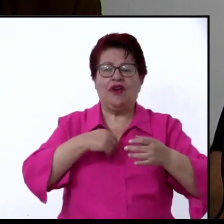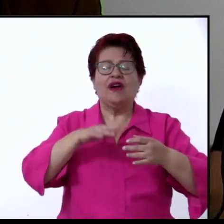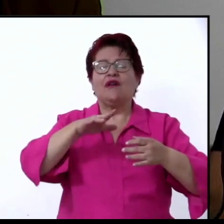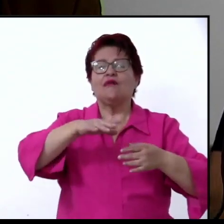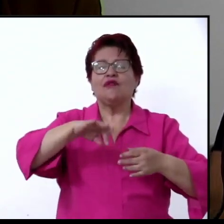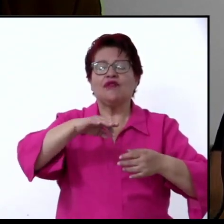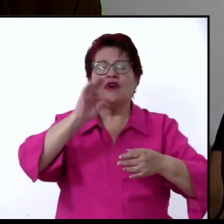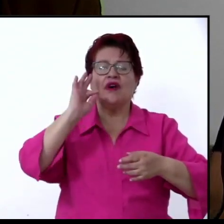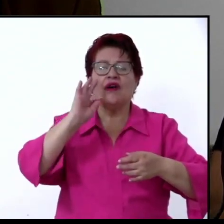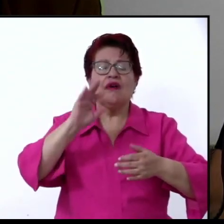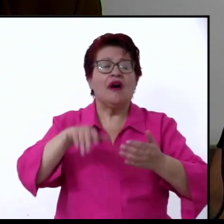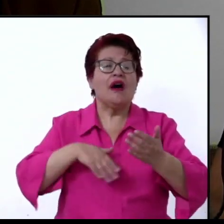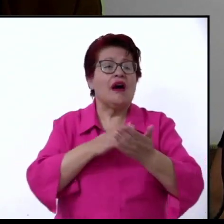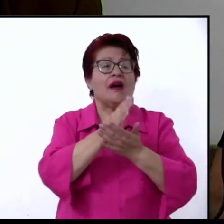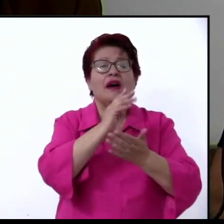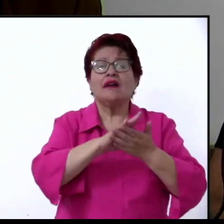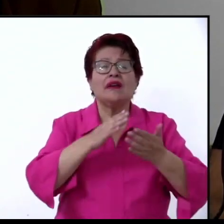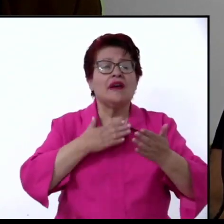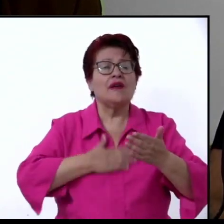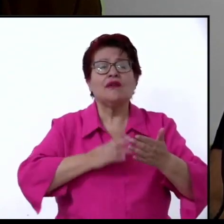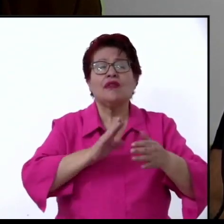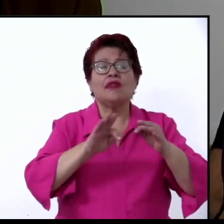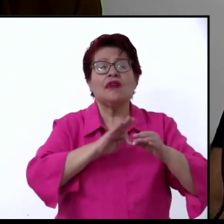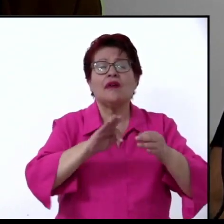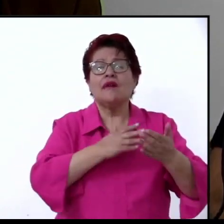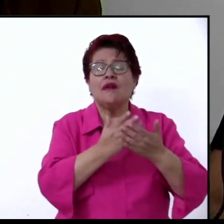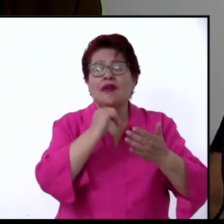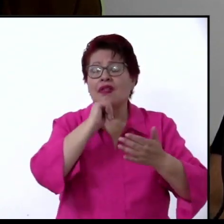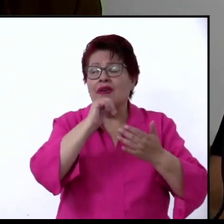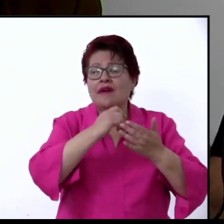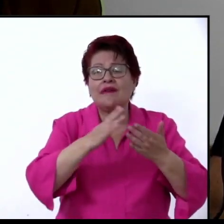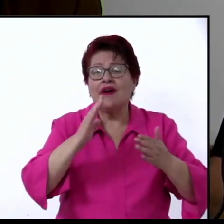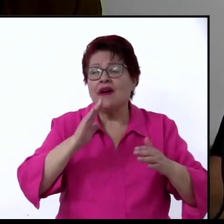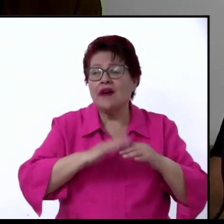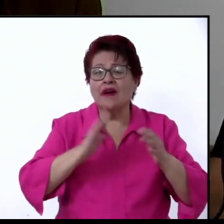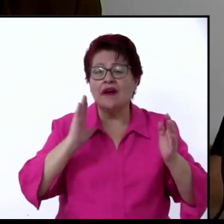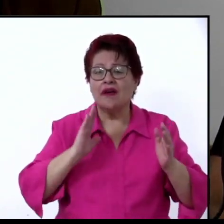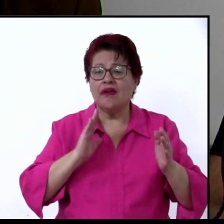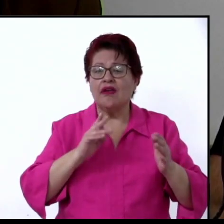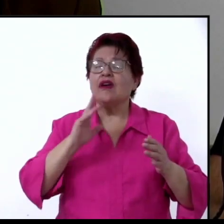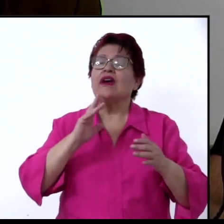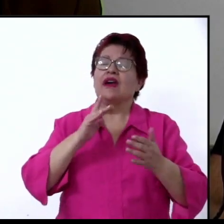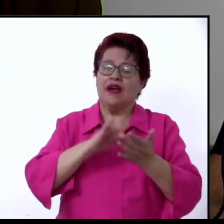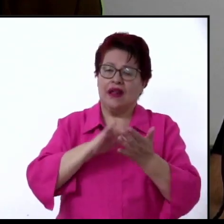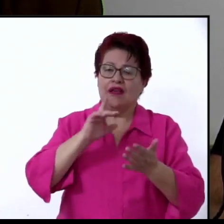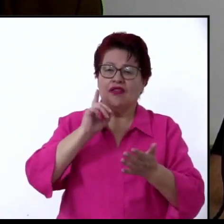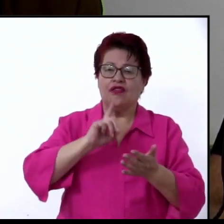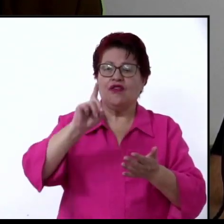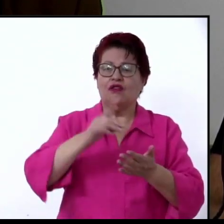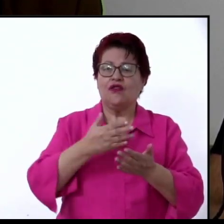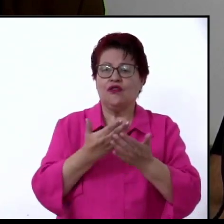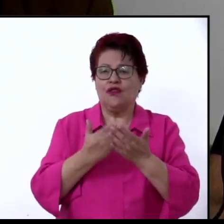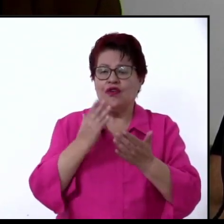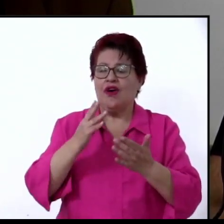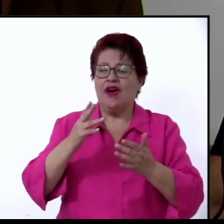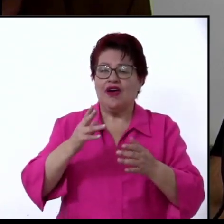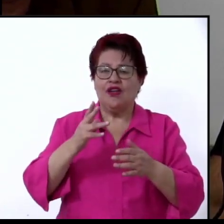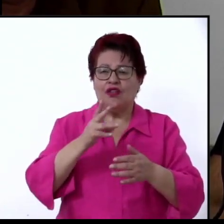buscaba era acceder a la justicia en materia laboral. Y bueno, por supuesto que afortunadamente nos ha